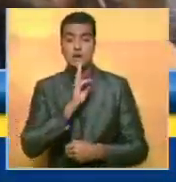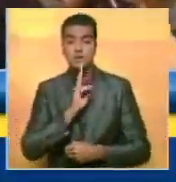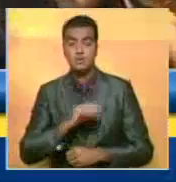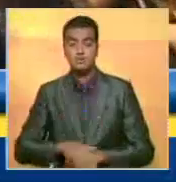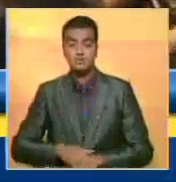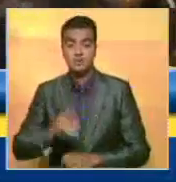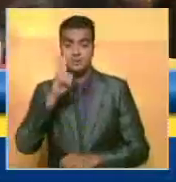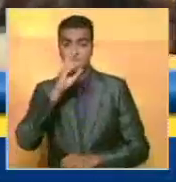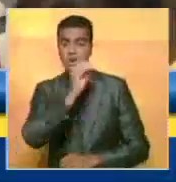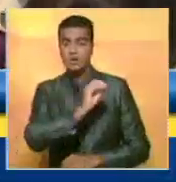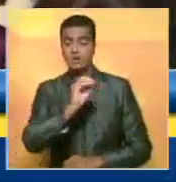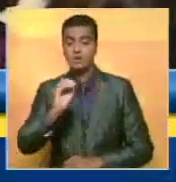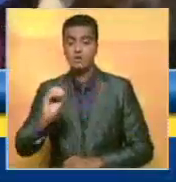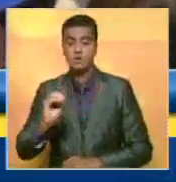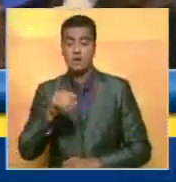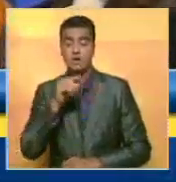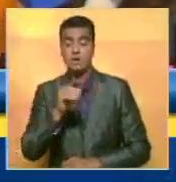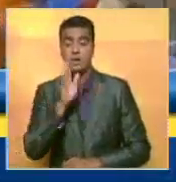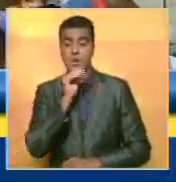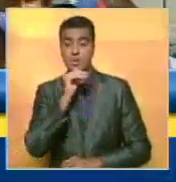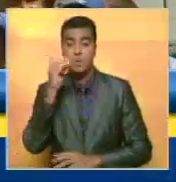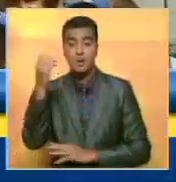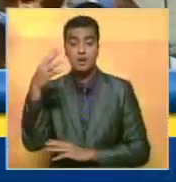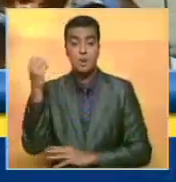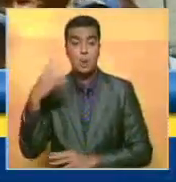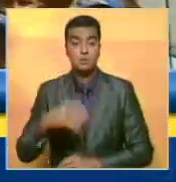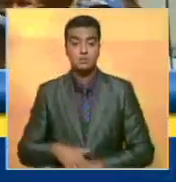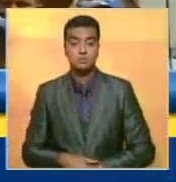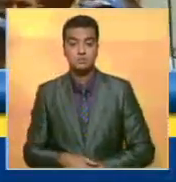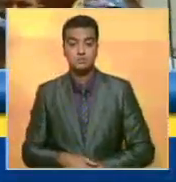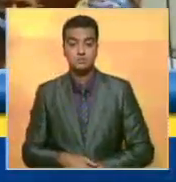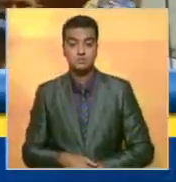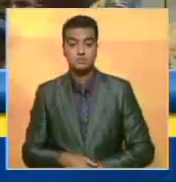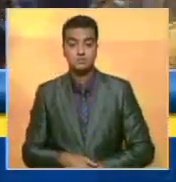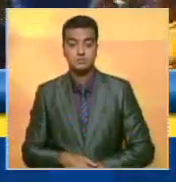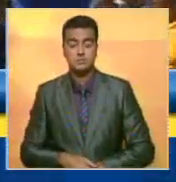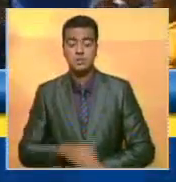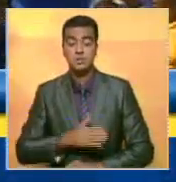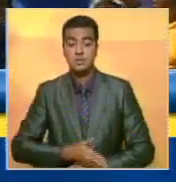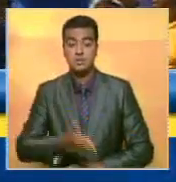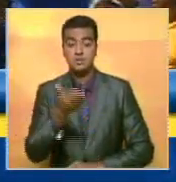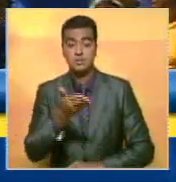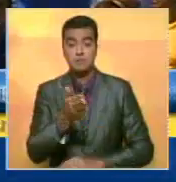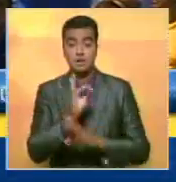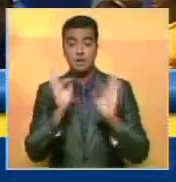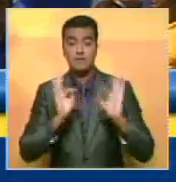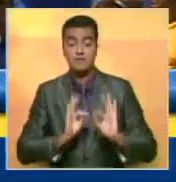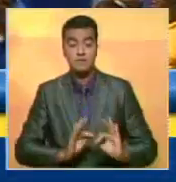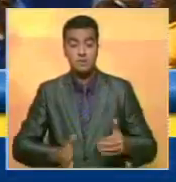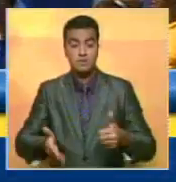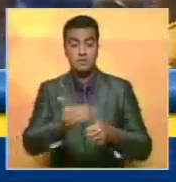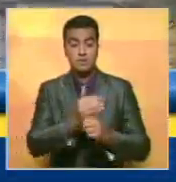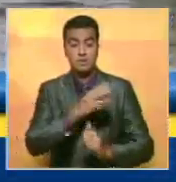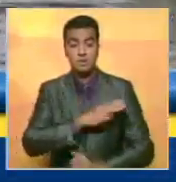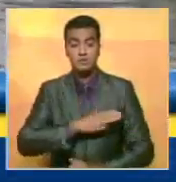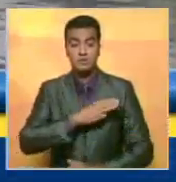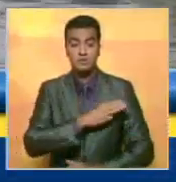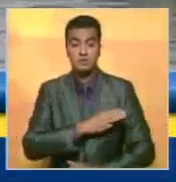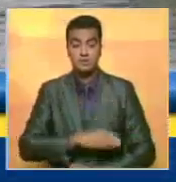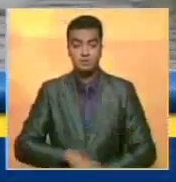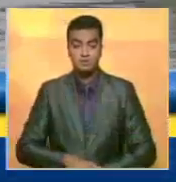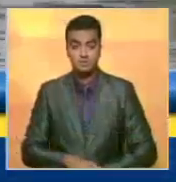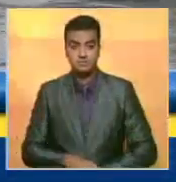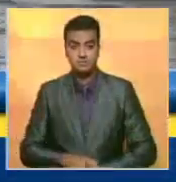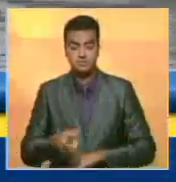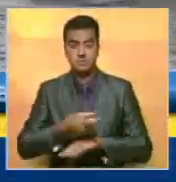mira el Orinoco. Aquí no hay luz. ¿Está usted dispuesto y de qué manera a continuar con las misiones? El gobierno